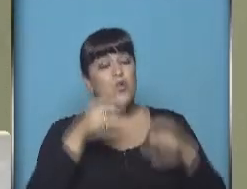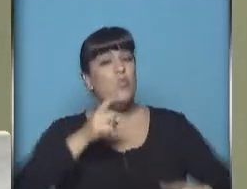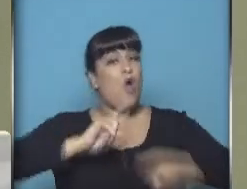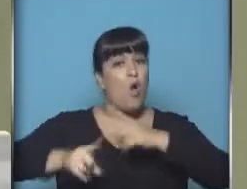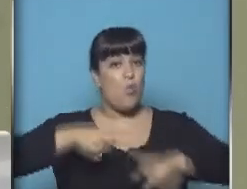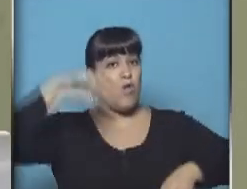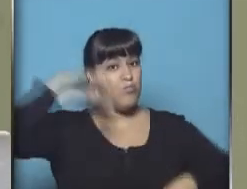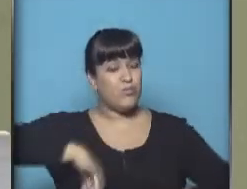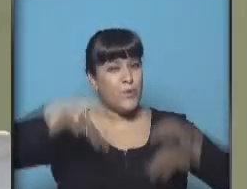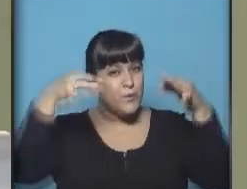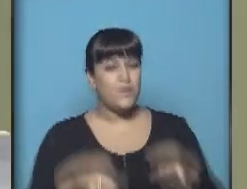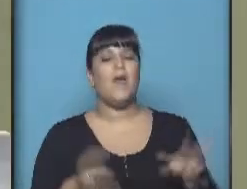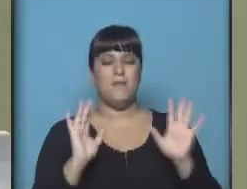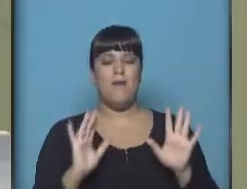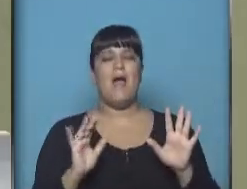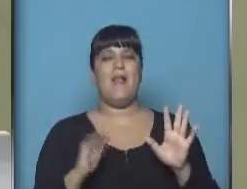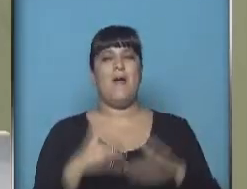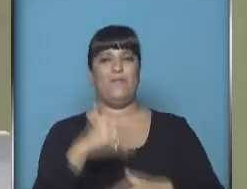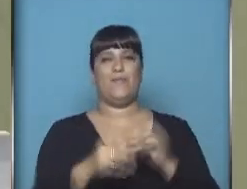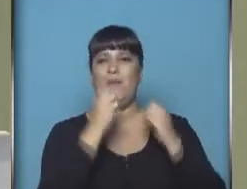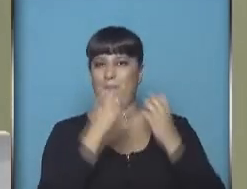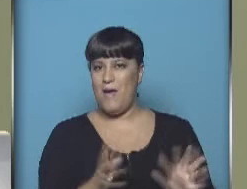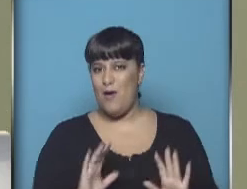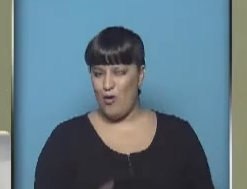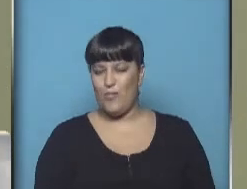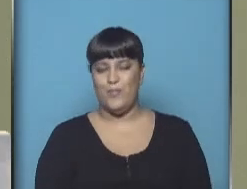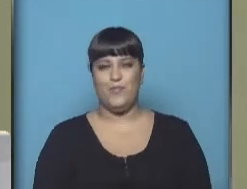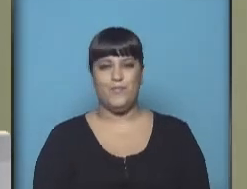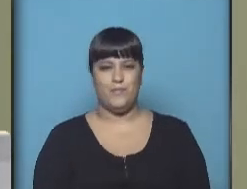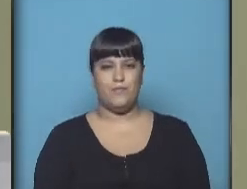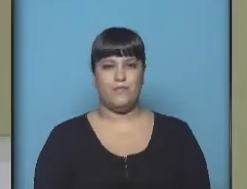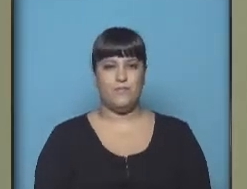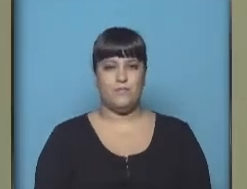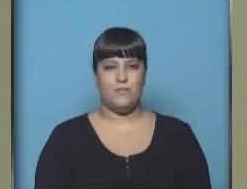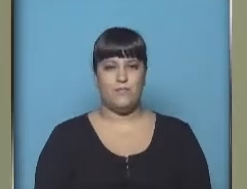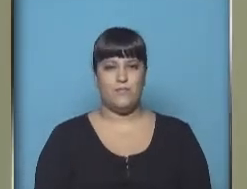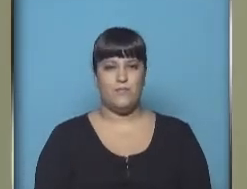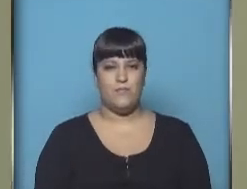acuerdo y el avance de las paritarias antes de este tipo de medidas de fuerza.